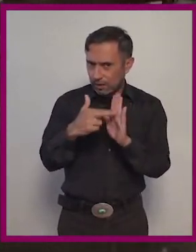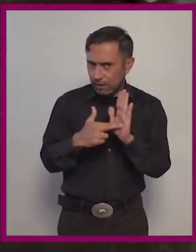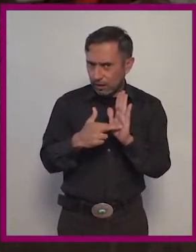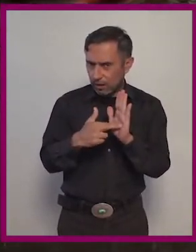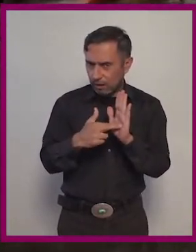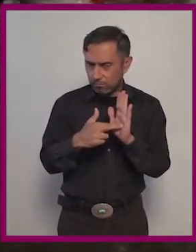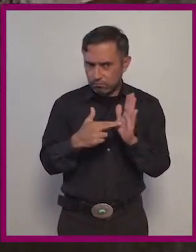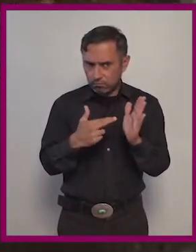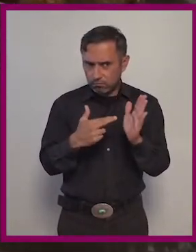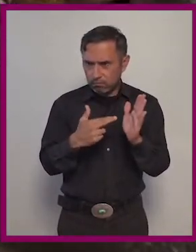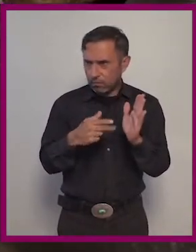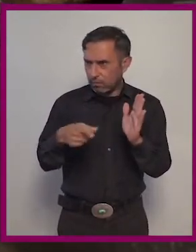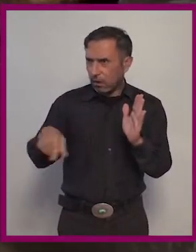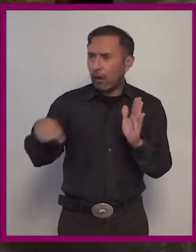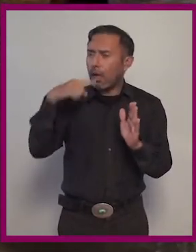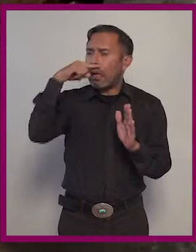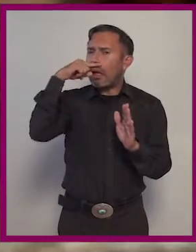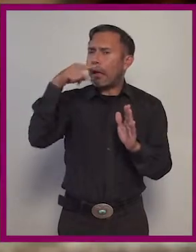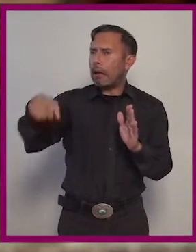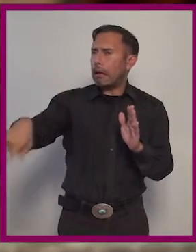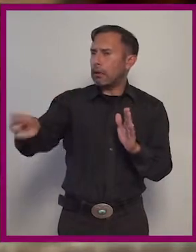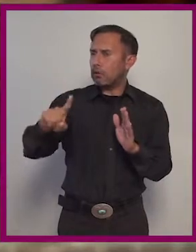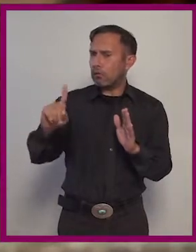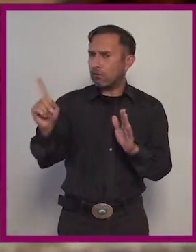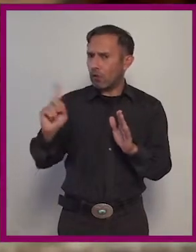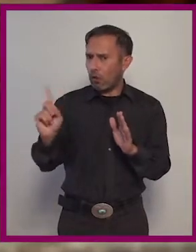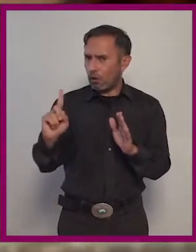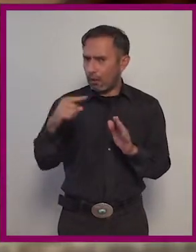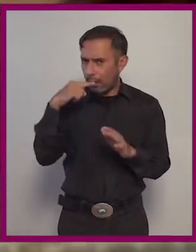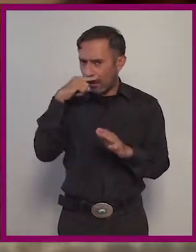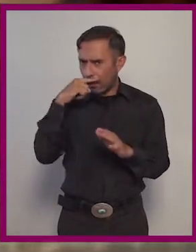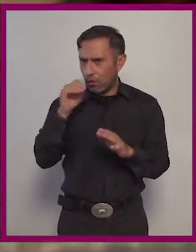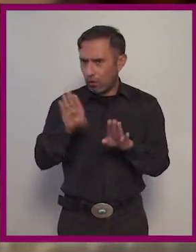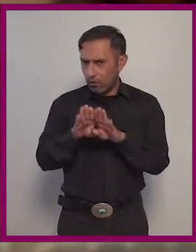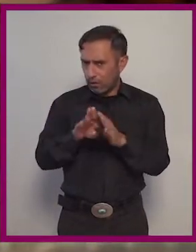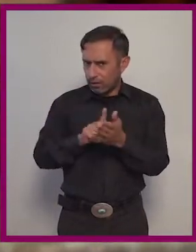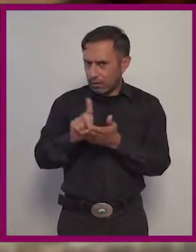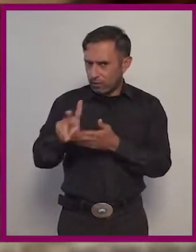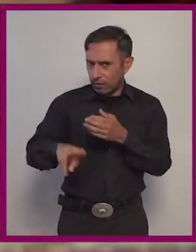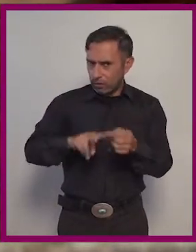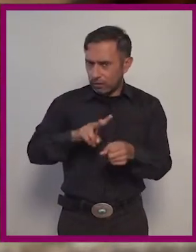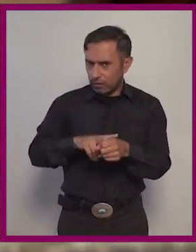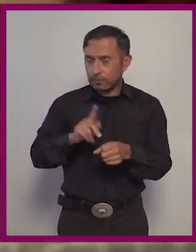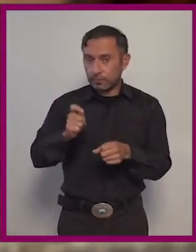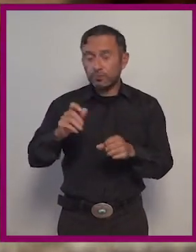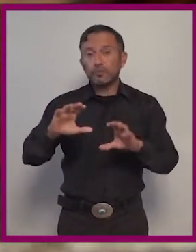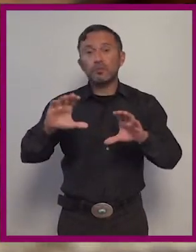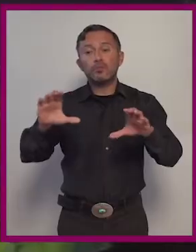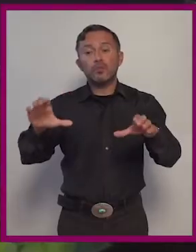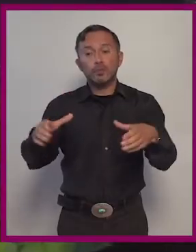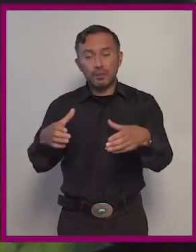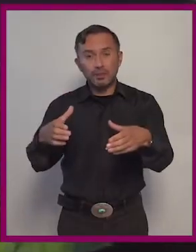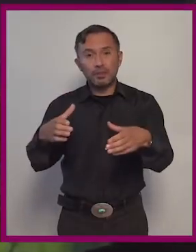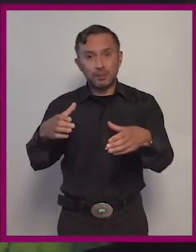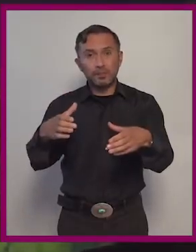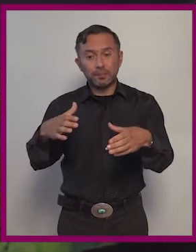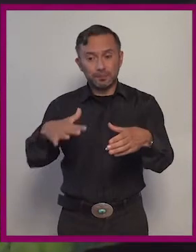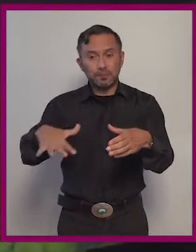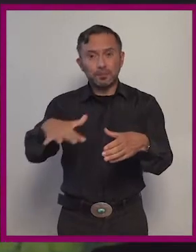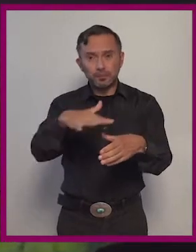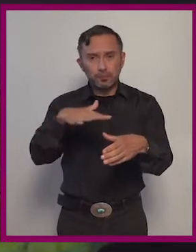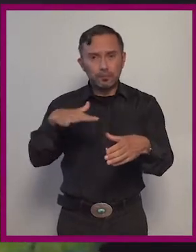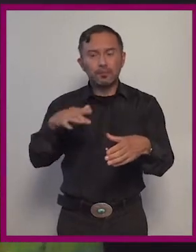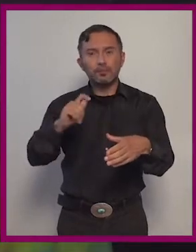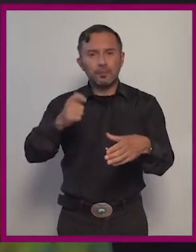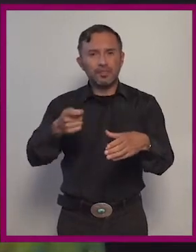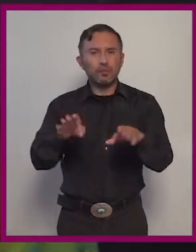ellos no? Tenemos que considerar que existe una cuestión de derecho natural, ¿no? Una cuestión donde estas comunidades están en una situación